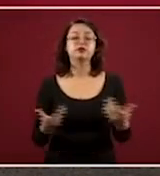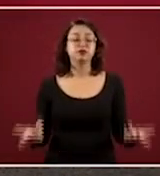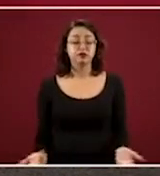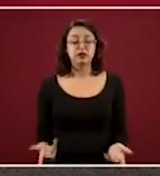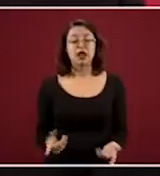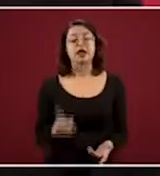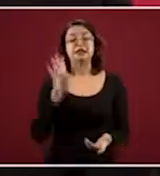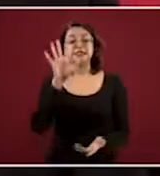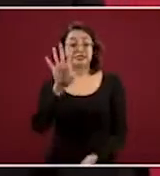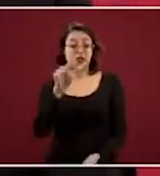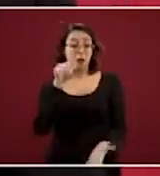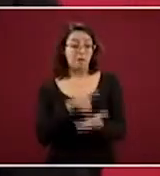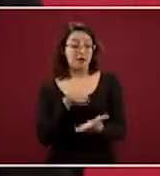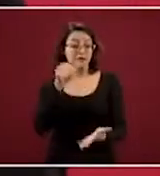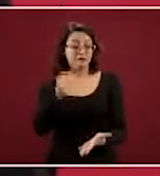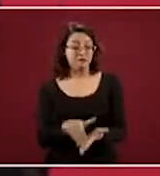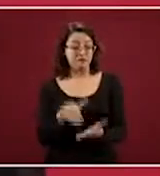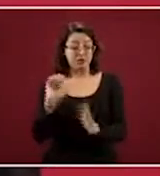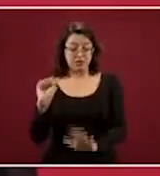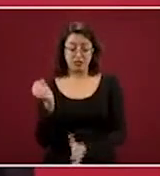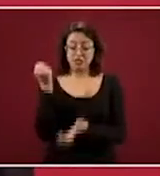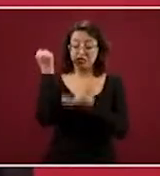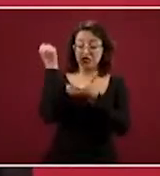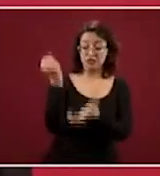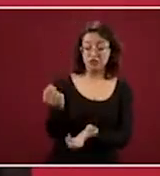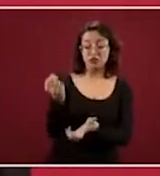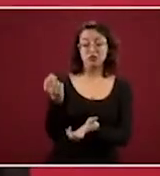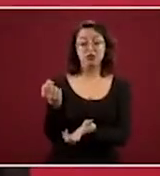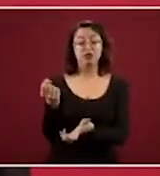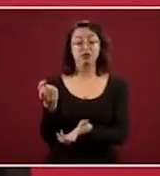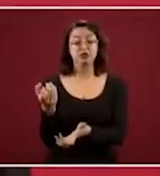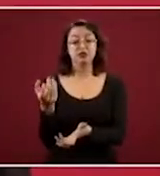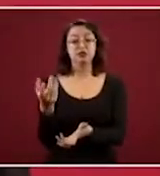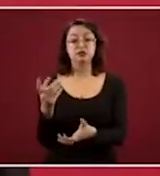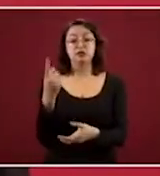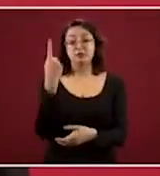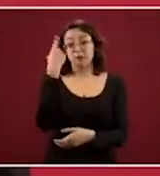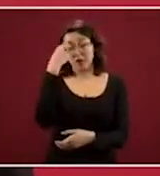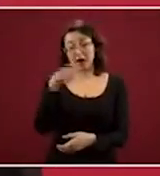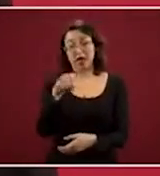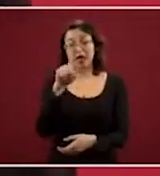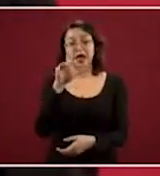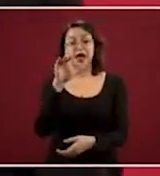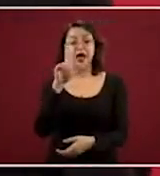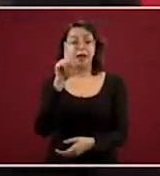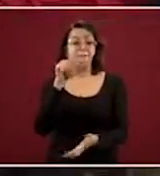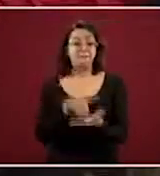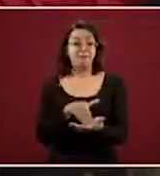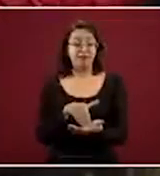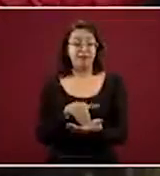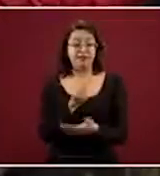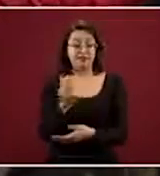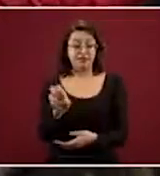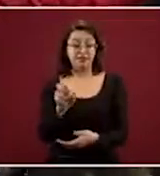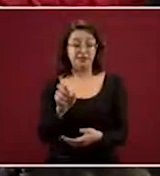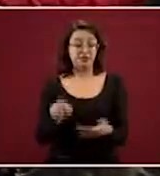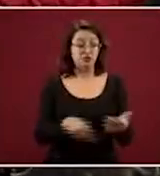1,350 sucursales, no se incluye el terreno, porque eso es una